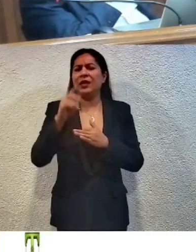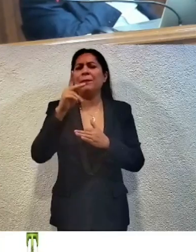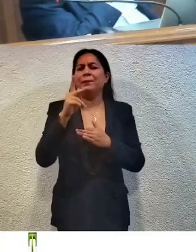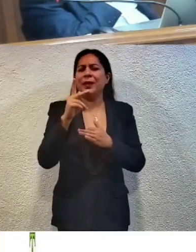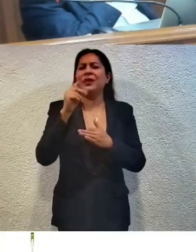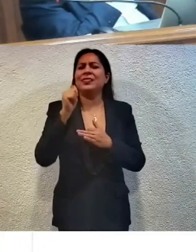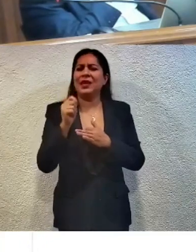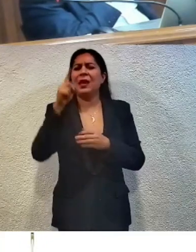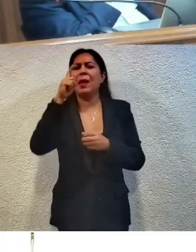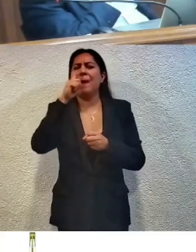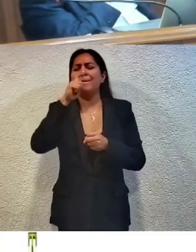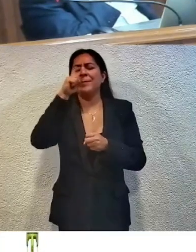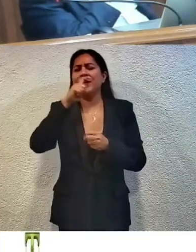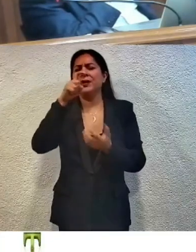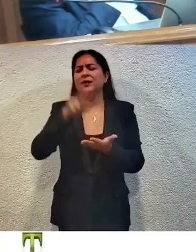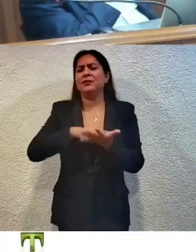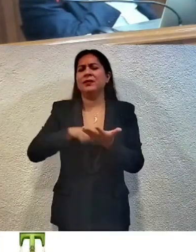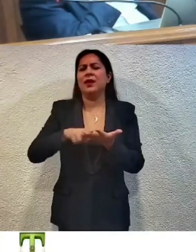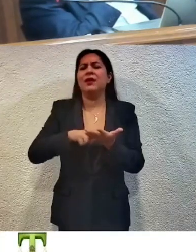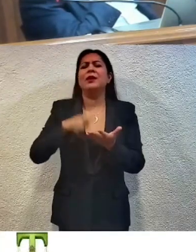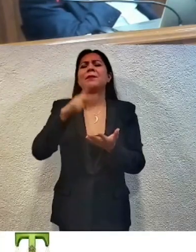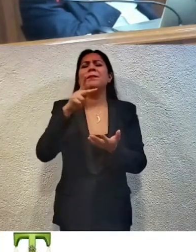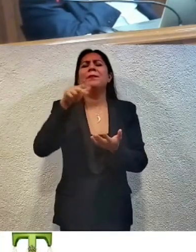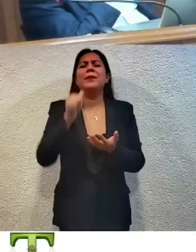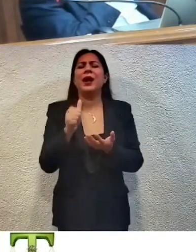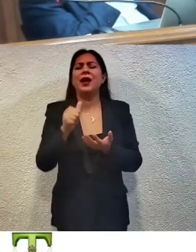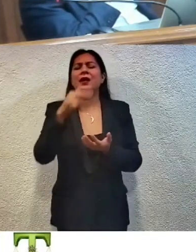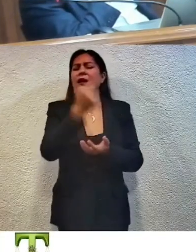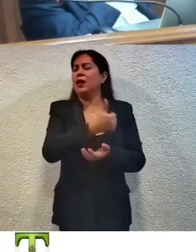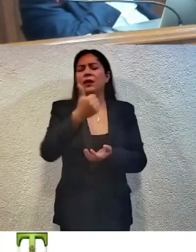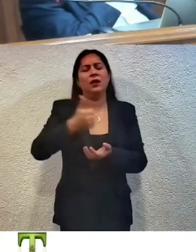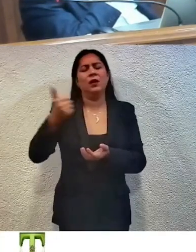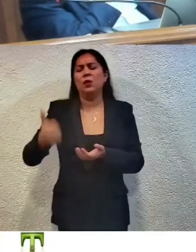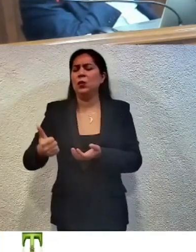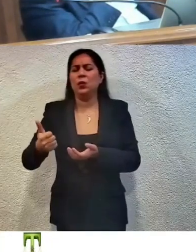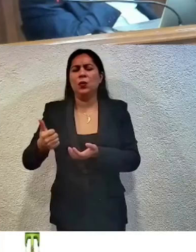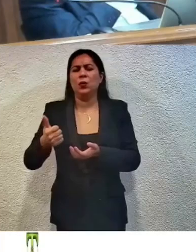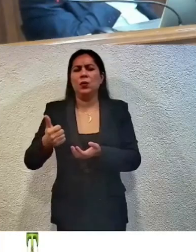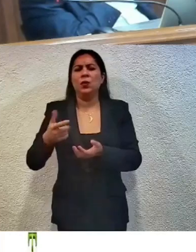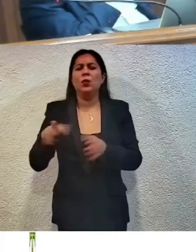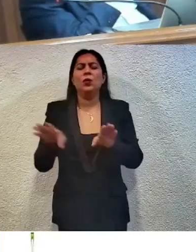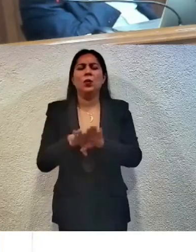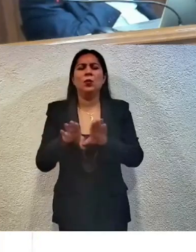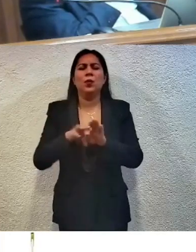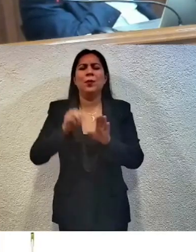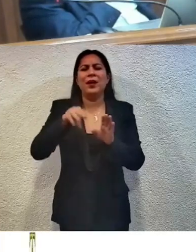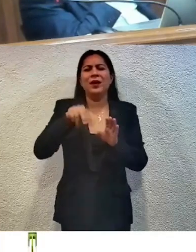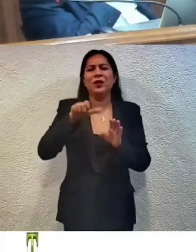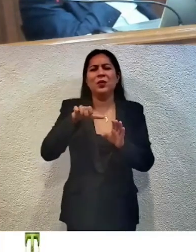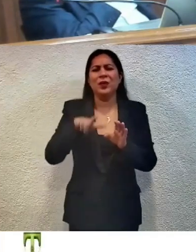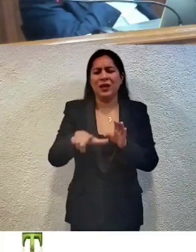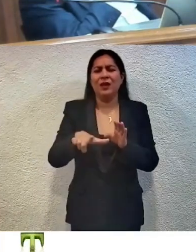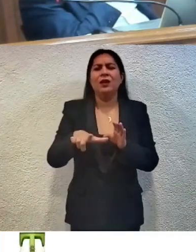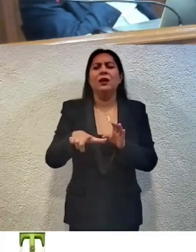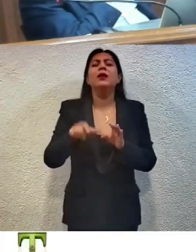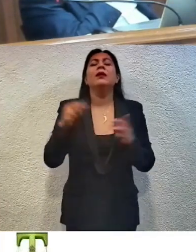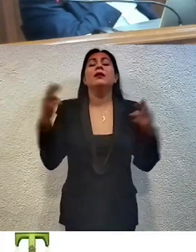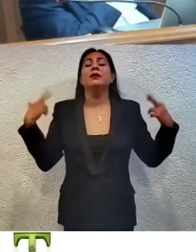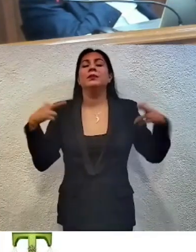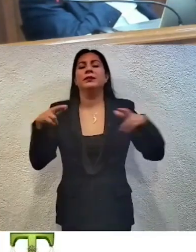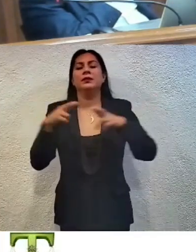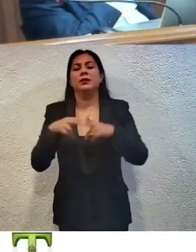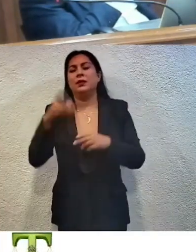Verde Ecologista de México y Acción Nacional, respectivamente, así como Manuel Alberto Saavedra Chávez,